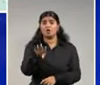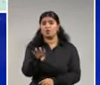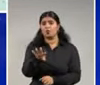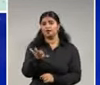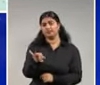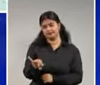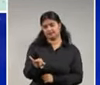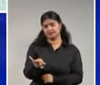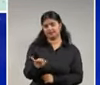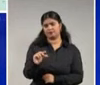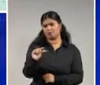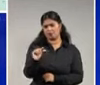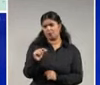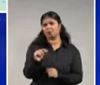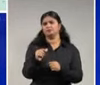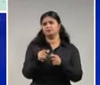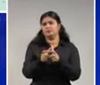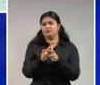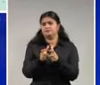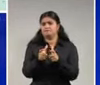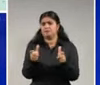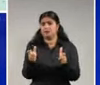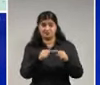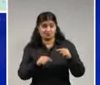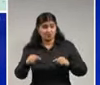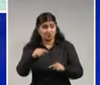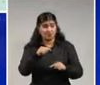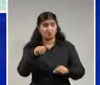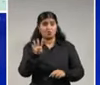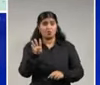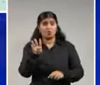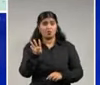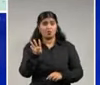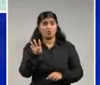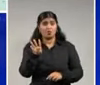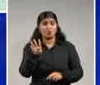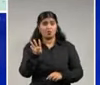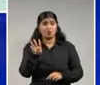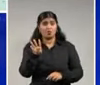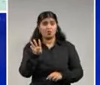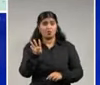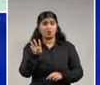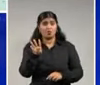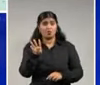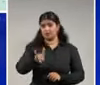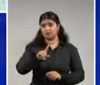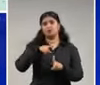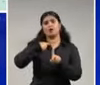47, sobre todo la 48, la 49 y